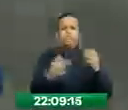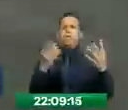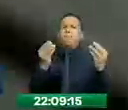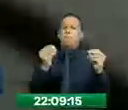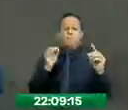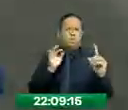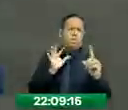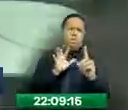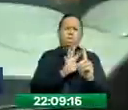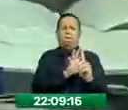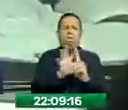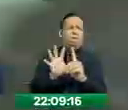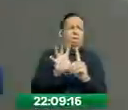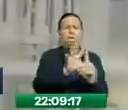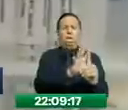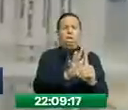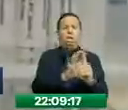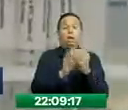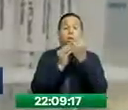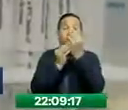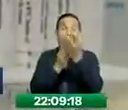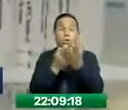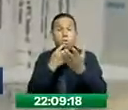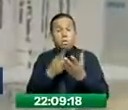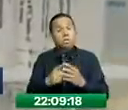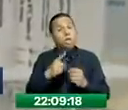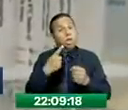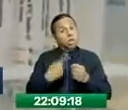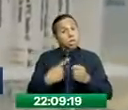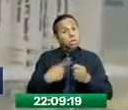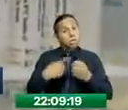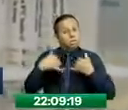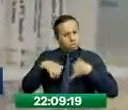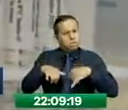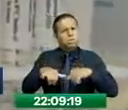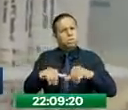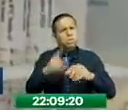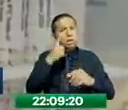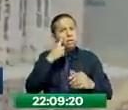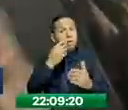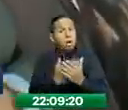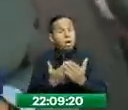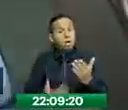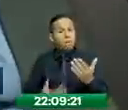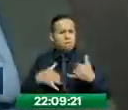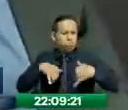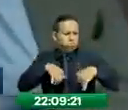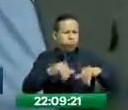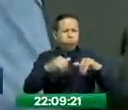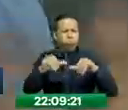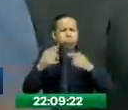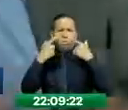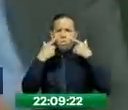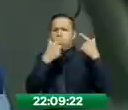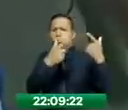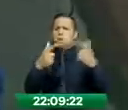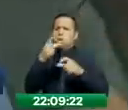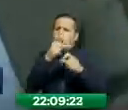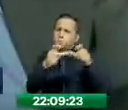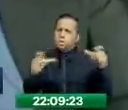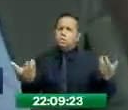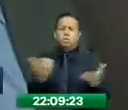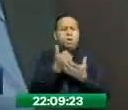giunta hizo público que en quito se van a realizar más pruebas de diagnóstico de kobe 19 haciendo más